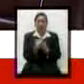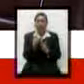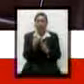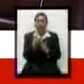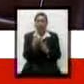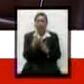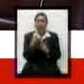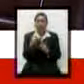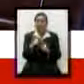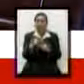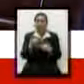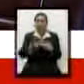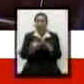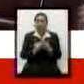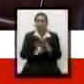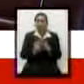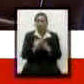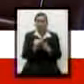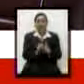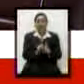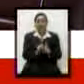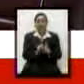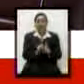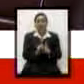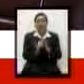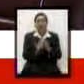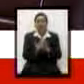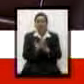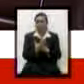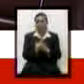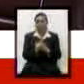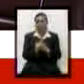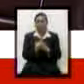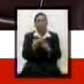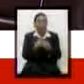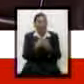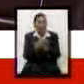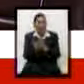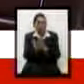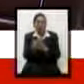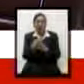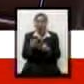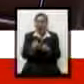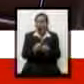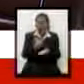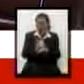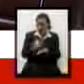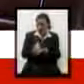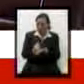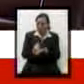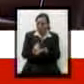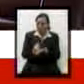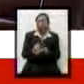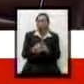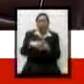establecer estos CETICOS con productos de altas potencialidades. En Arequipa, las alcachofas, los ajos, cebollas, el páprica,